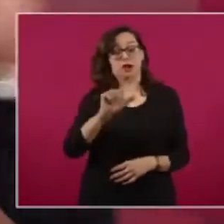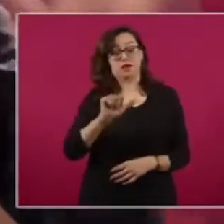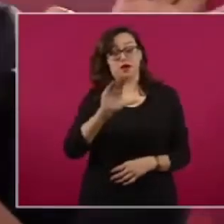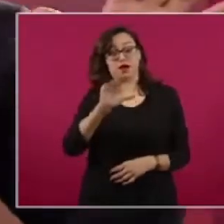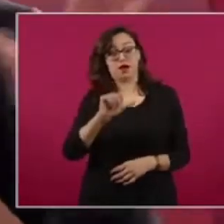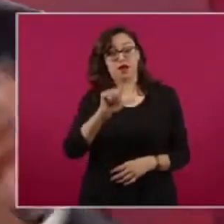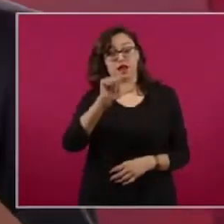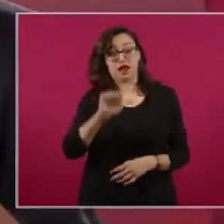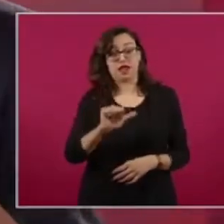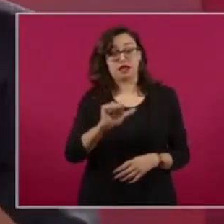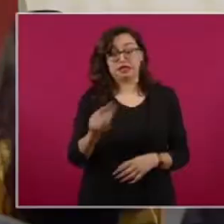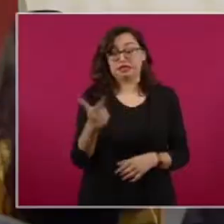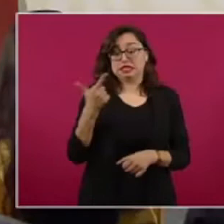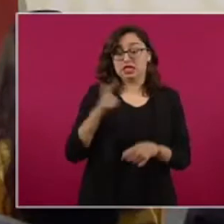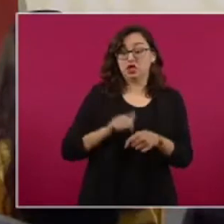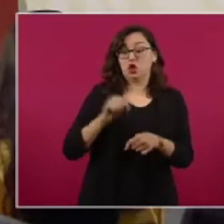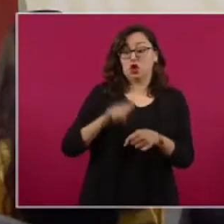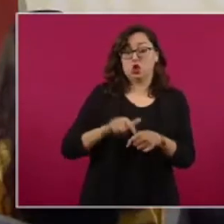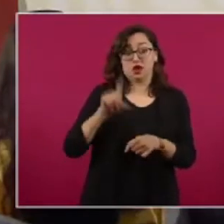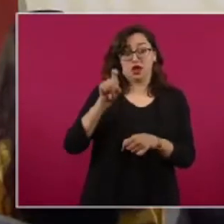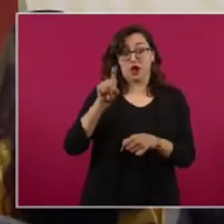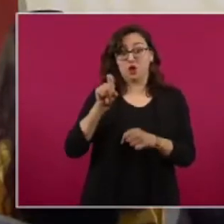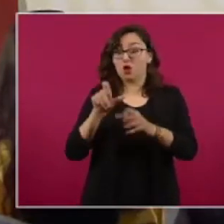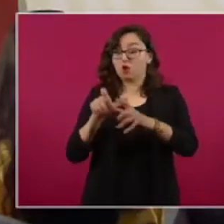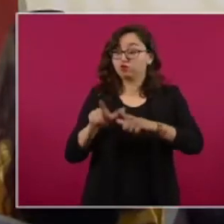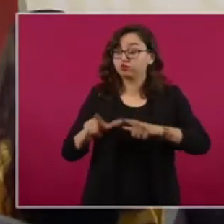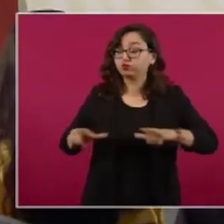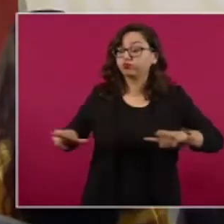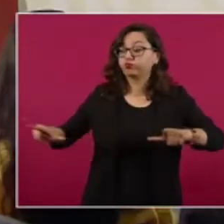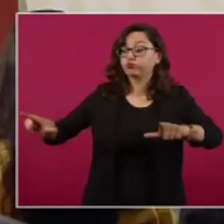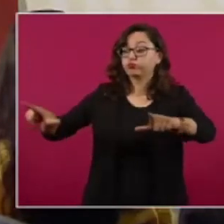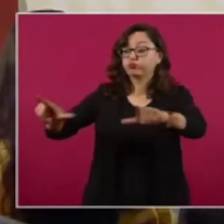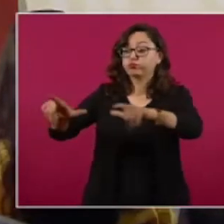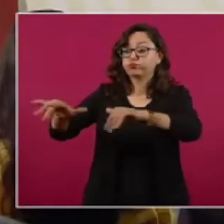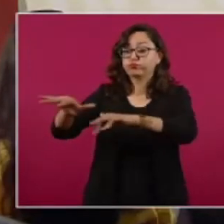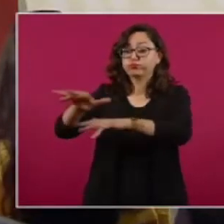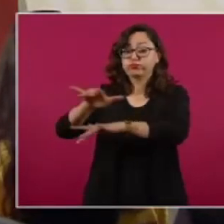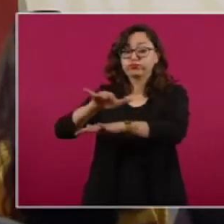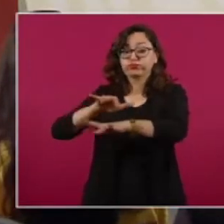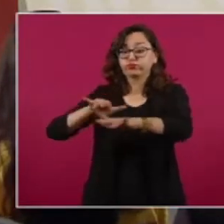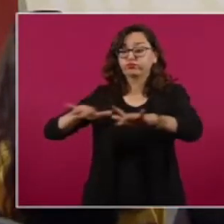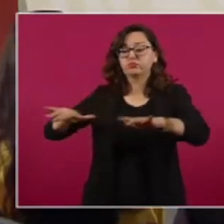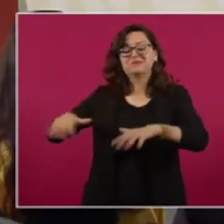los siete colores, ya no va a tener